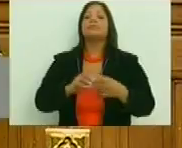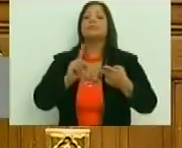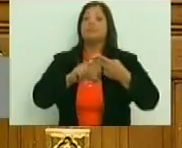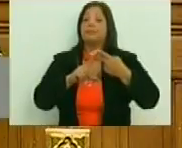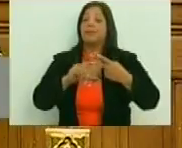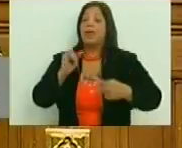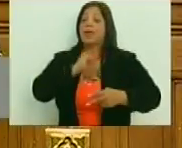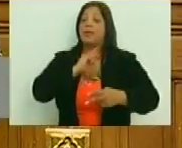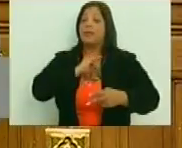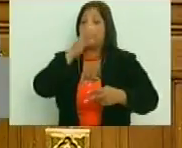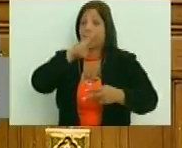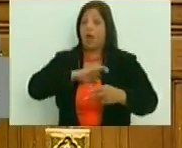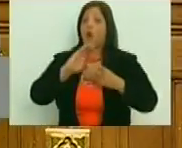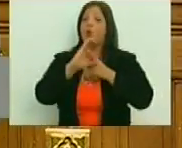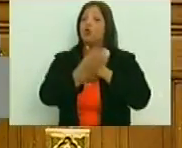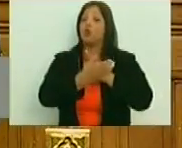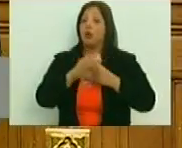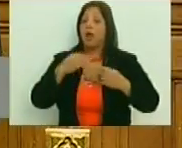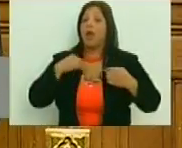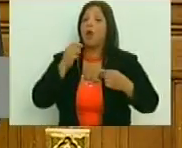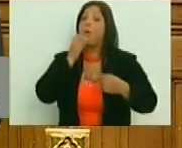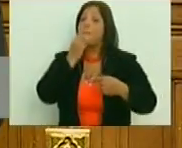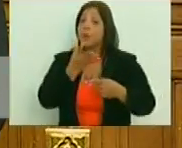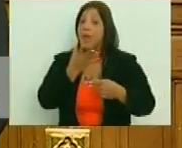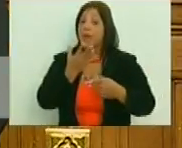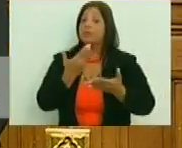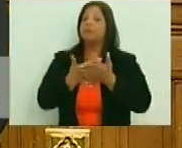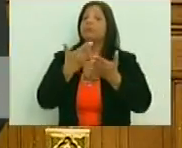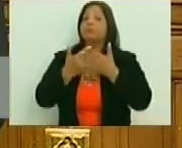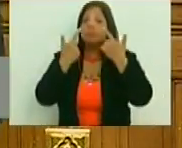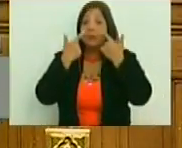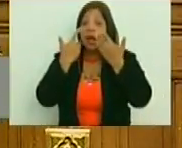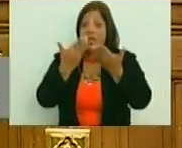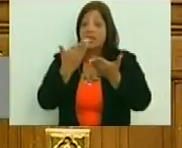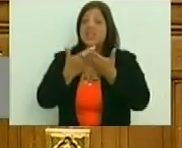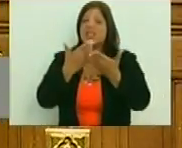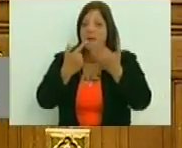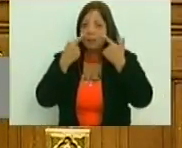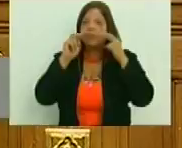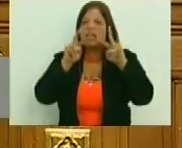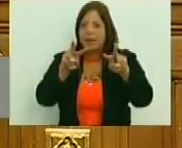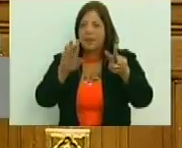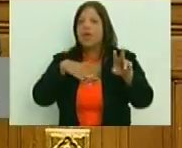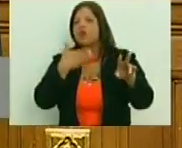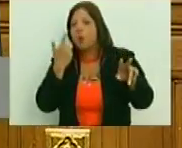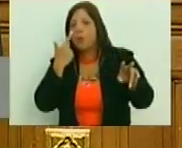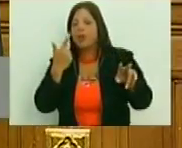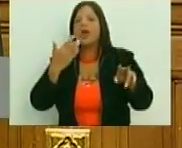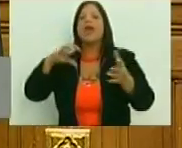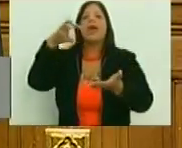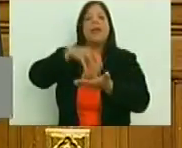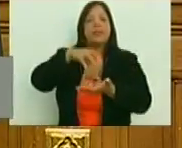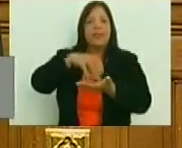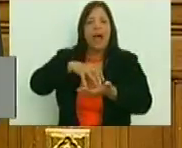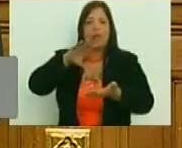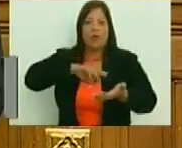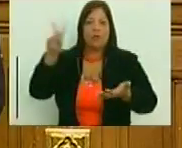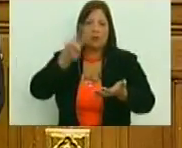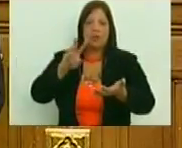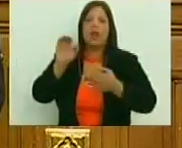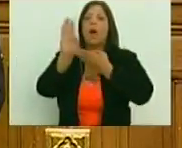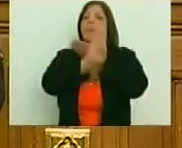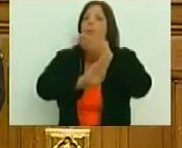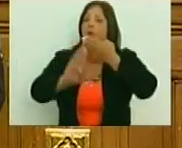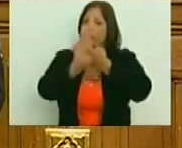la identidad cultural venezolana es un bien tangible e intangible de la nación, que el Estado tiene la obligación de